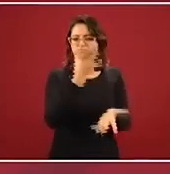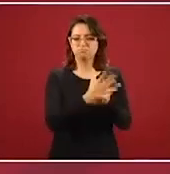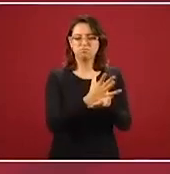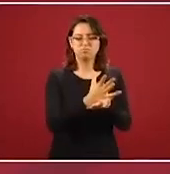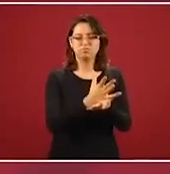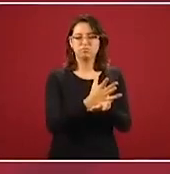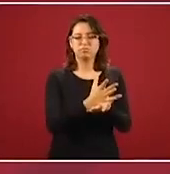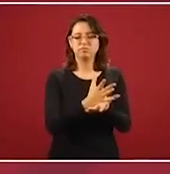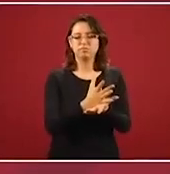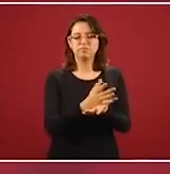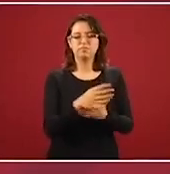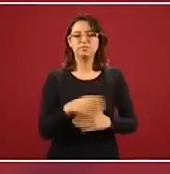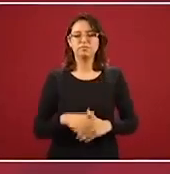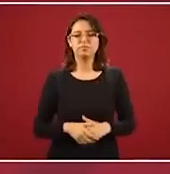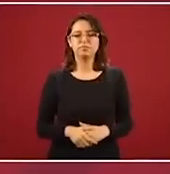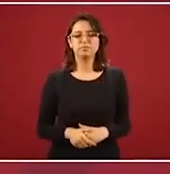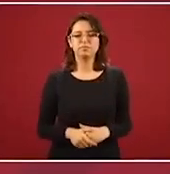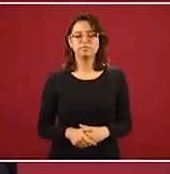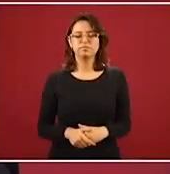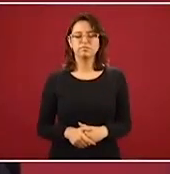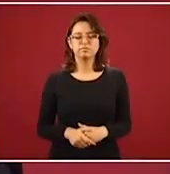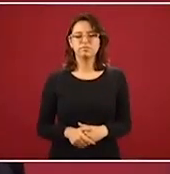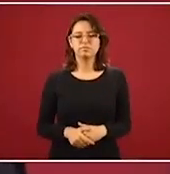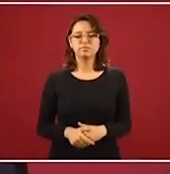Y esto